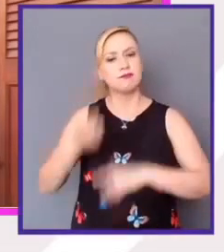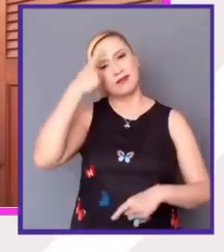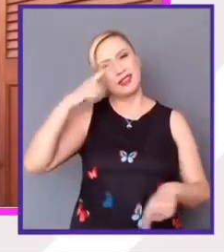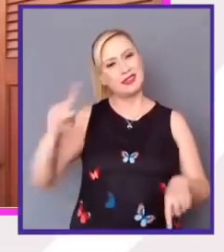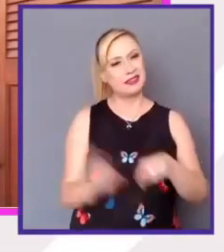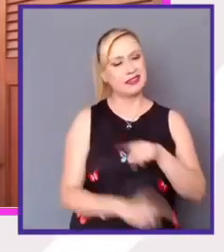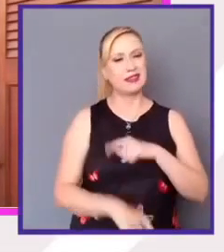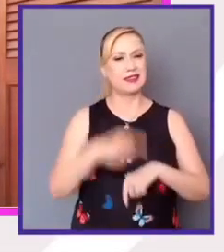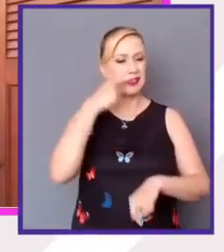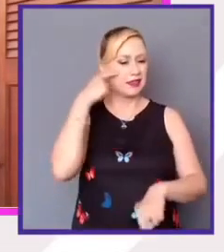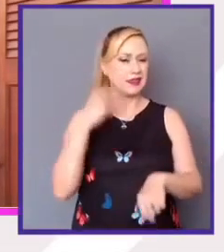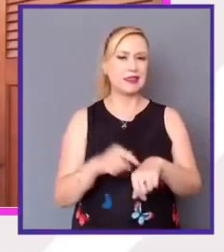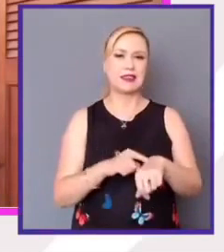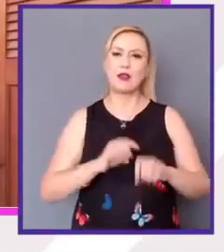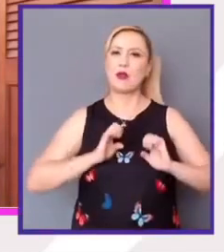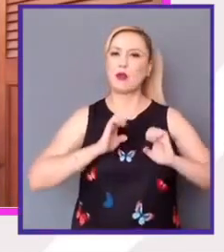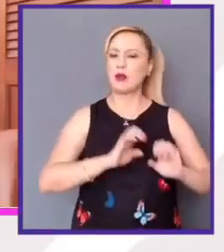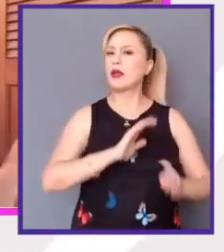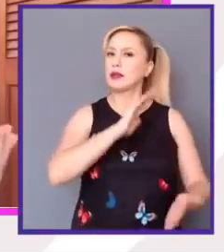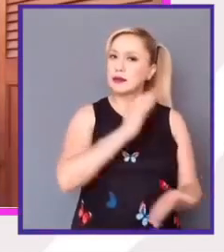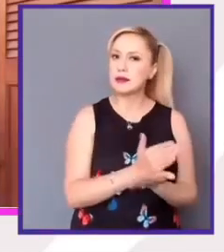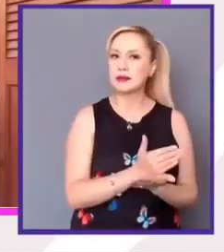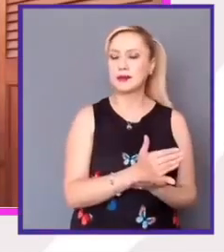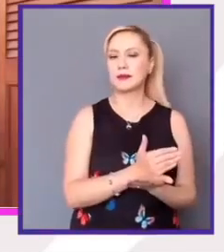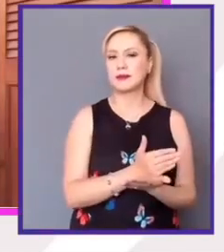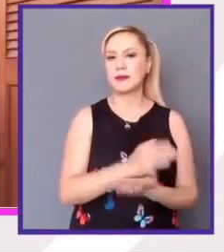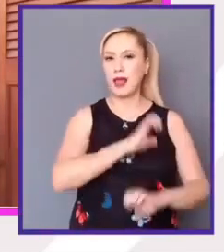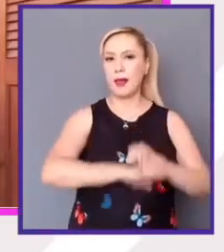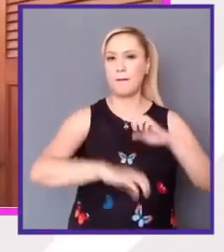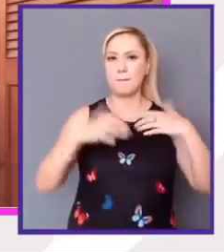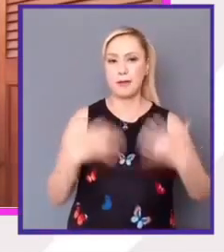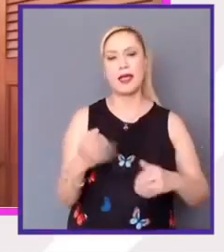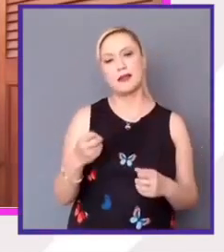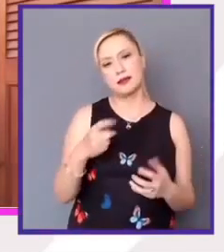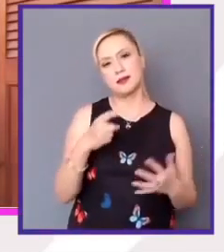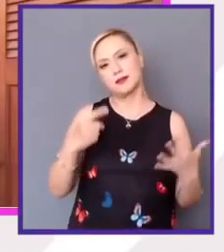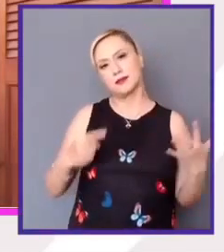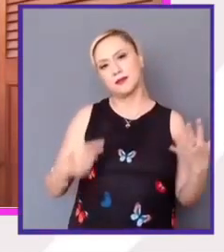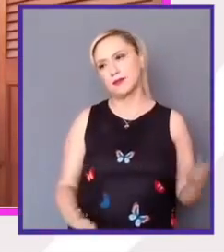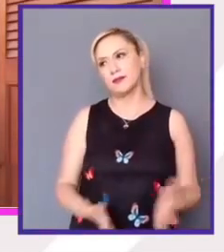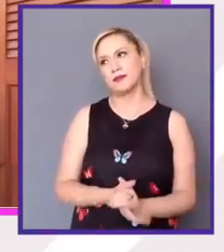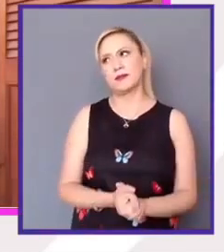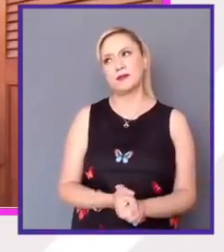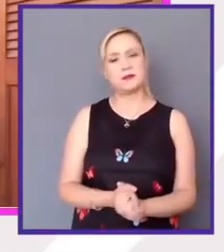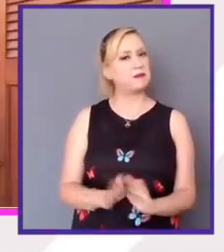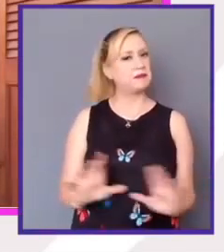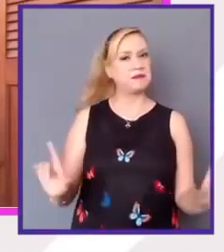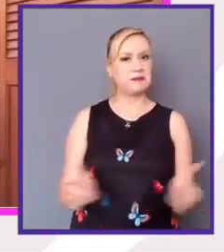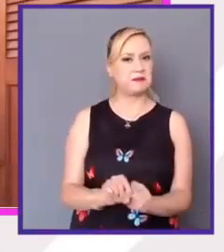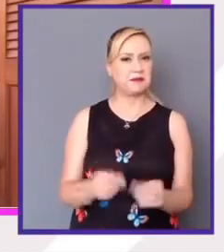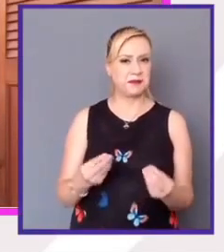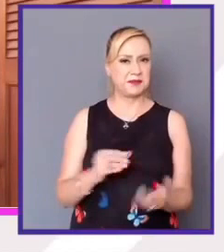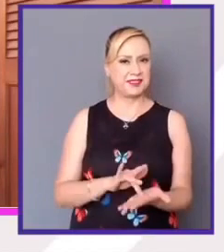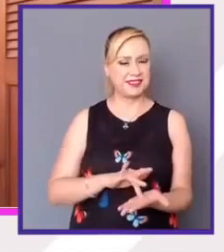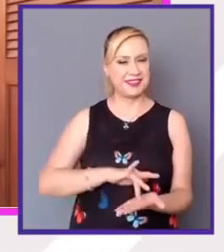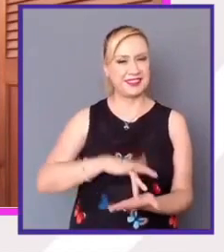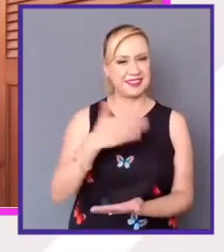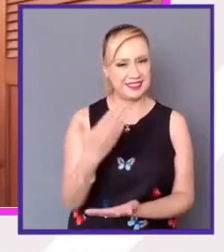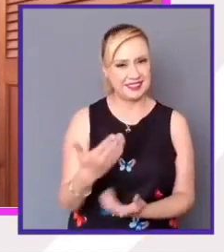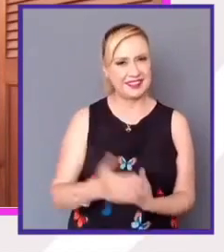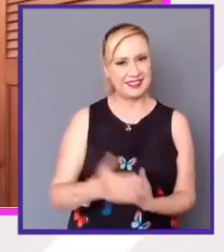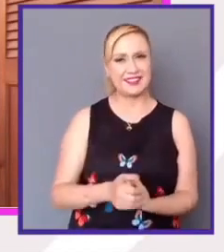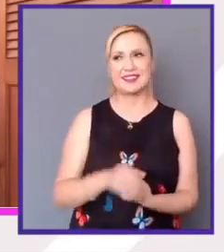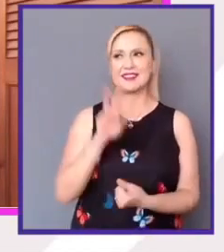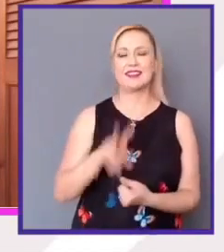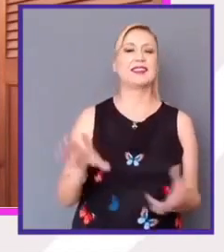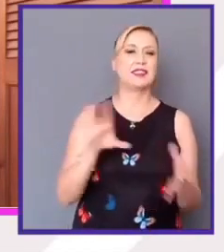dentro de una empresa. Y estas son algunas de las acciones, ¿no? Yo no tendría nada más que agregar, más que todo lo que han